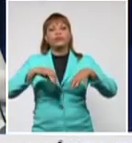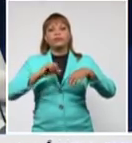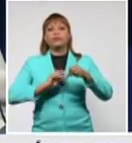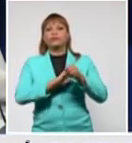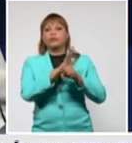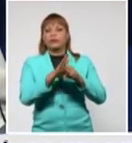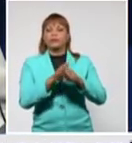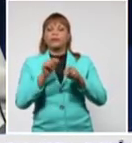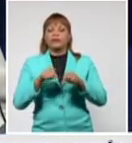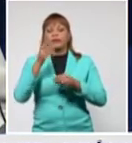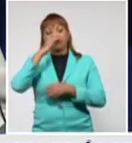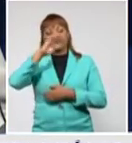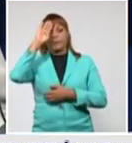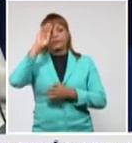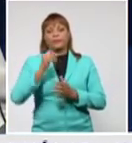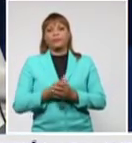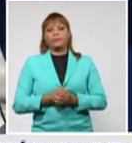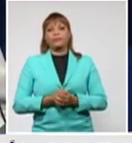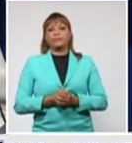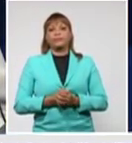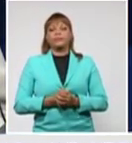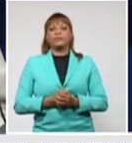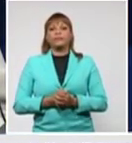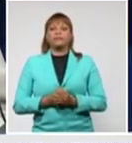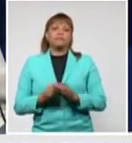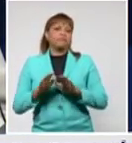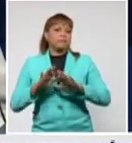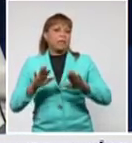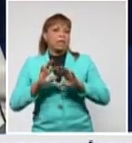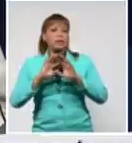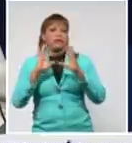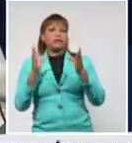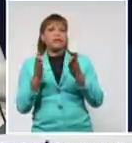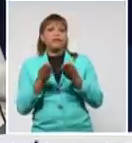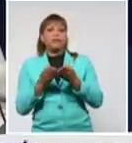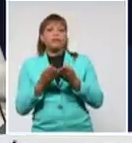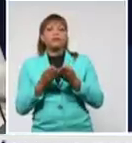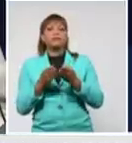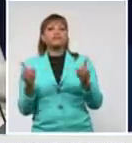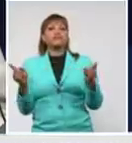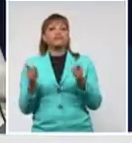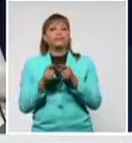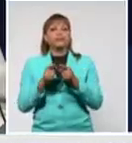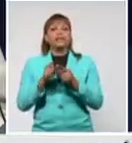país. De esta forma, y resumiendo, de los